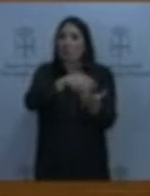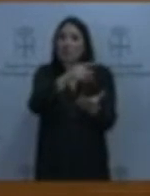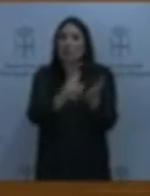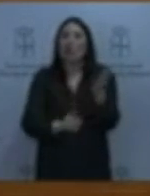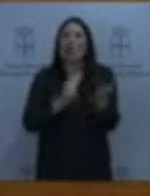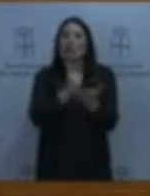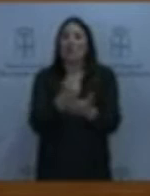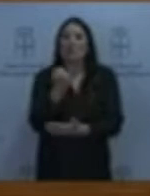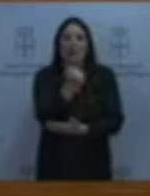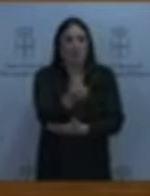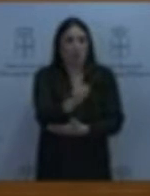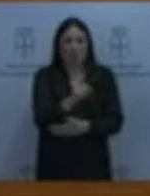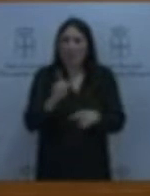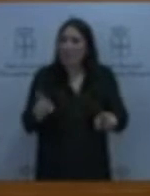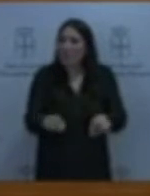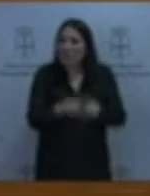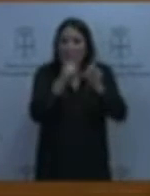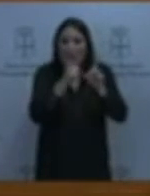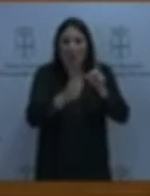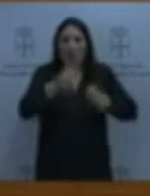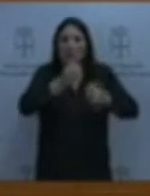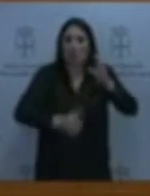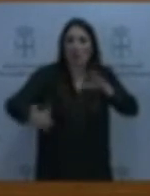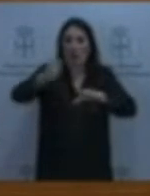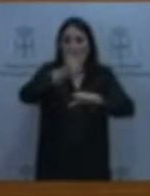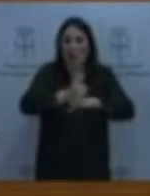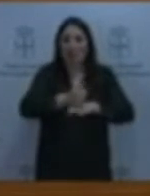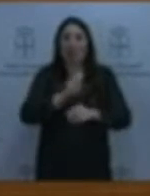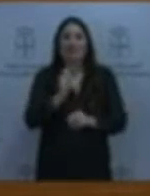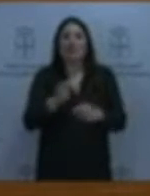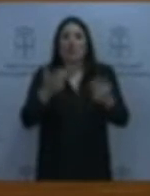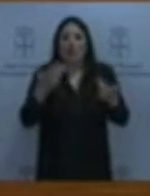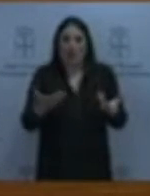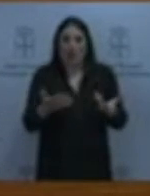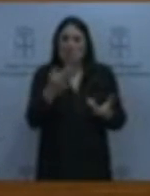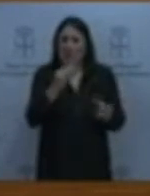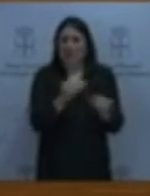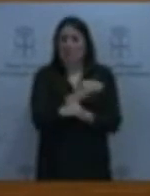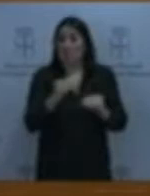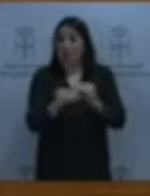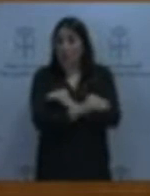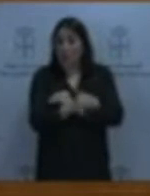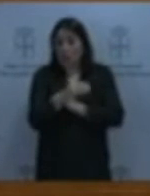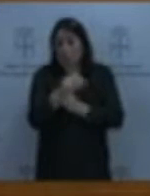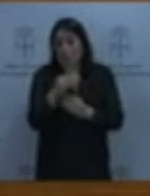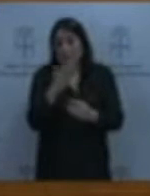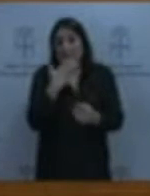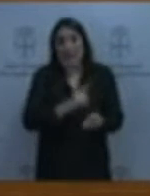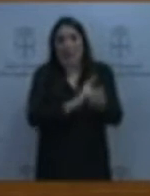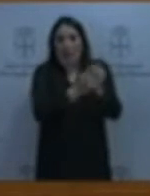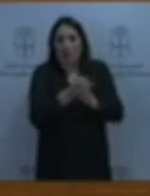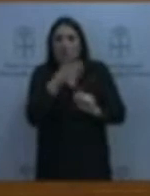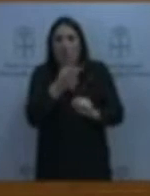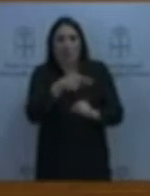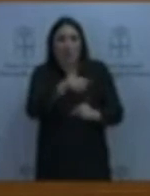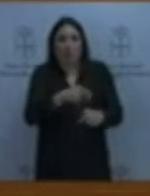del fallo del Tribunal Superior de Justicia. Y resultaría paradójico lo contrario después de dejarlo morir. La